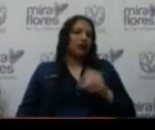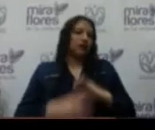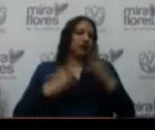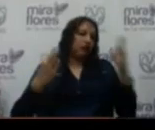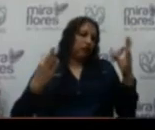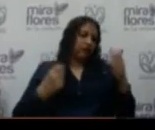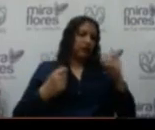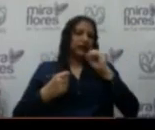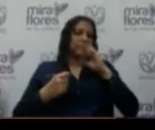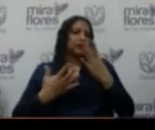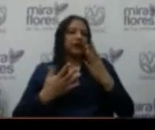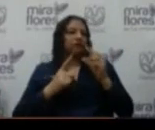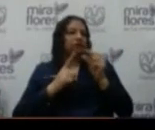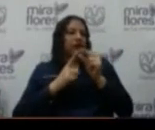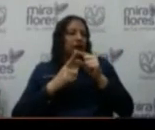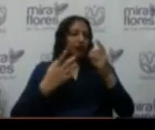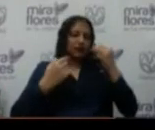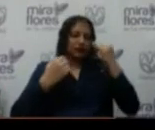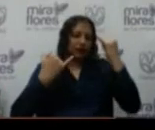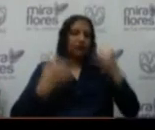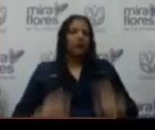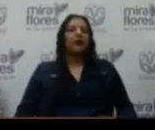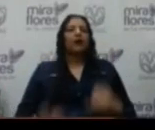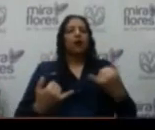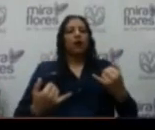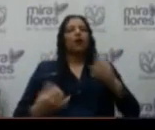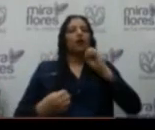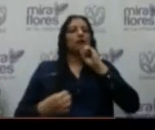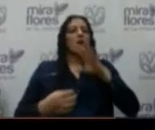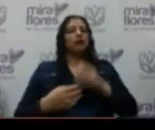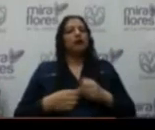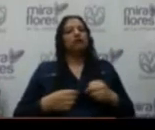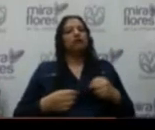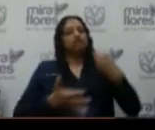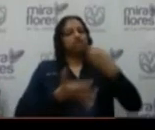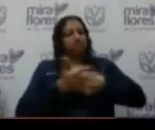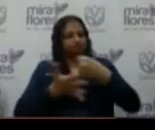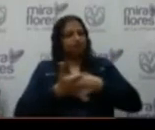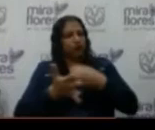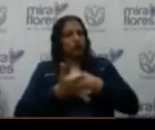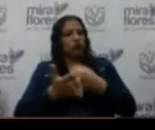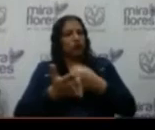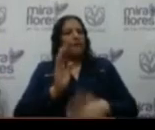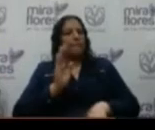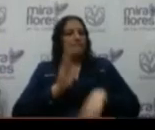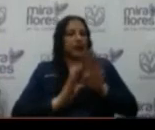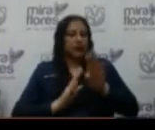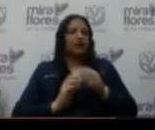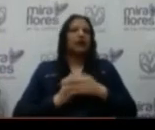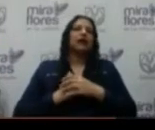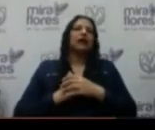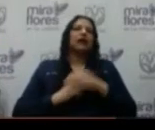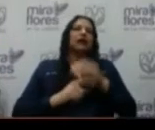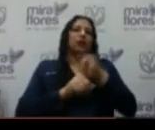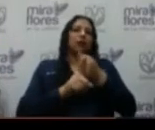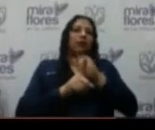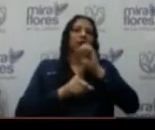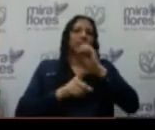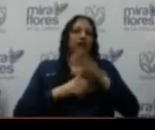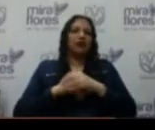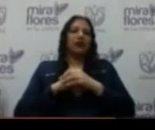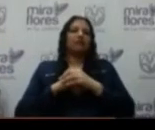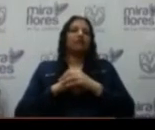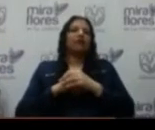estilo metafórico, nos toca hoy luchar más que nunca, y como él dijo, contra los